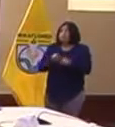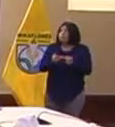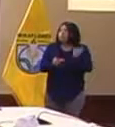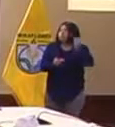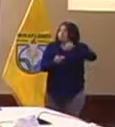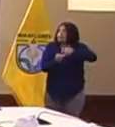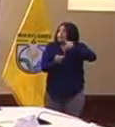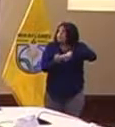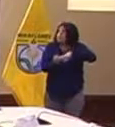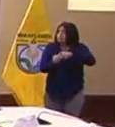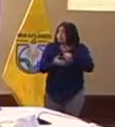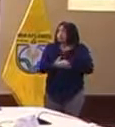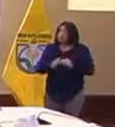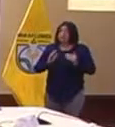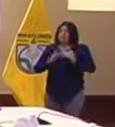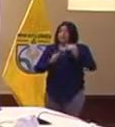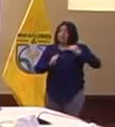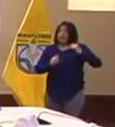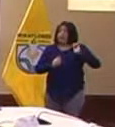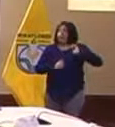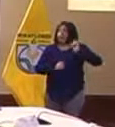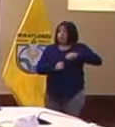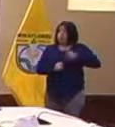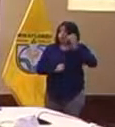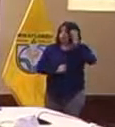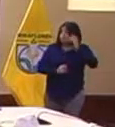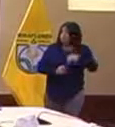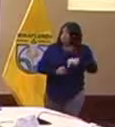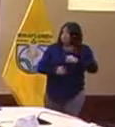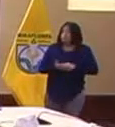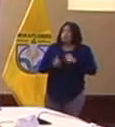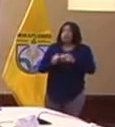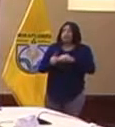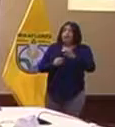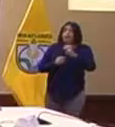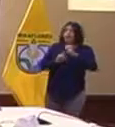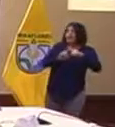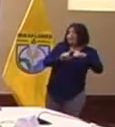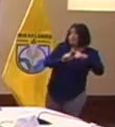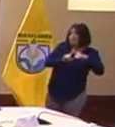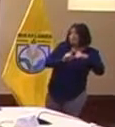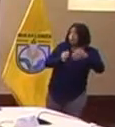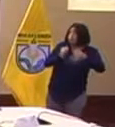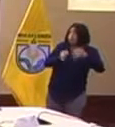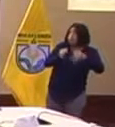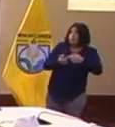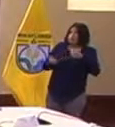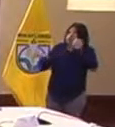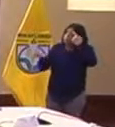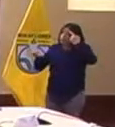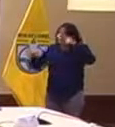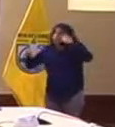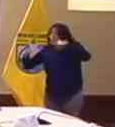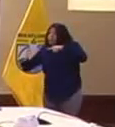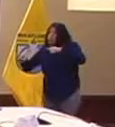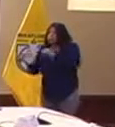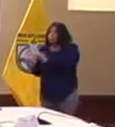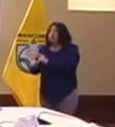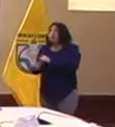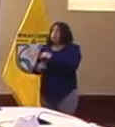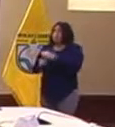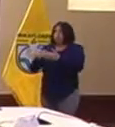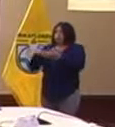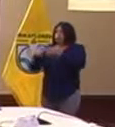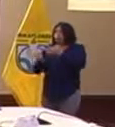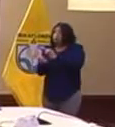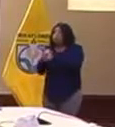participación de la Procuraduría en los procedimientos de conciliación extrajudicial y suscribir los acuerdos respectivos. Se hacen toda esta serie